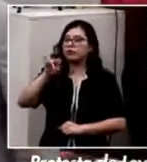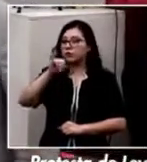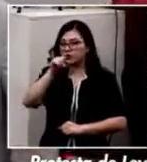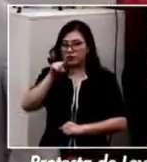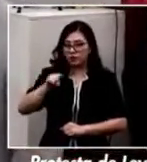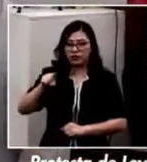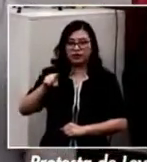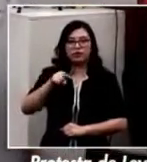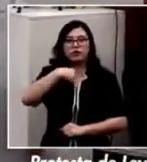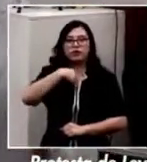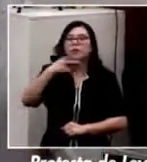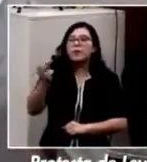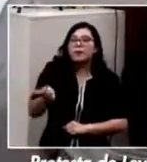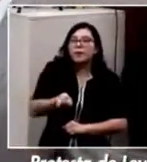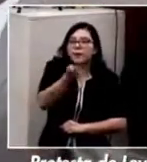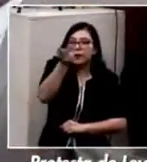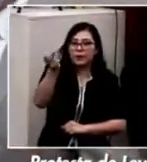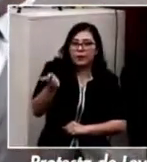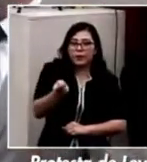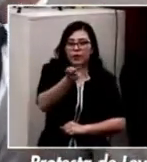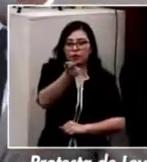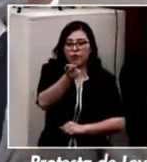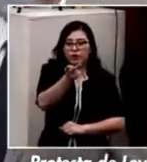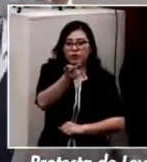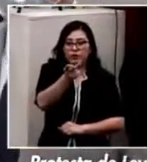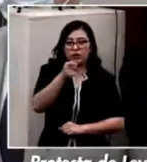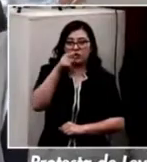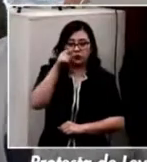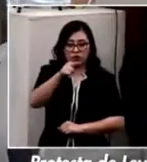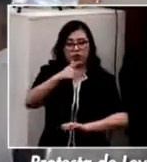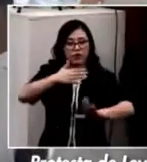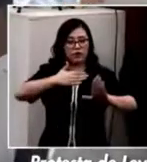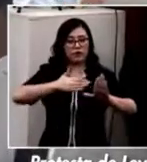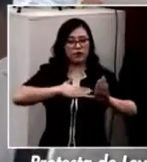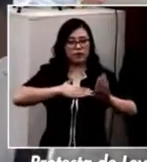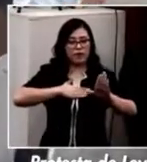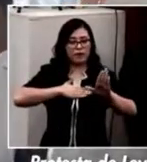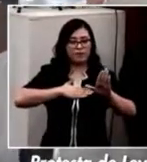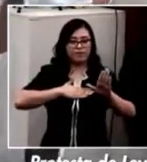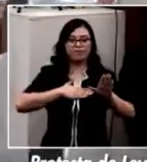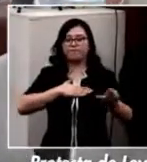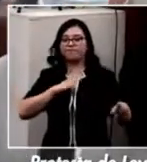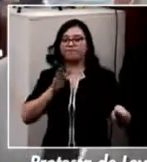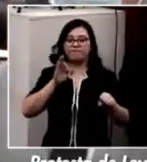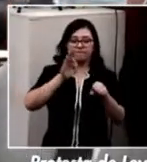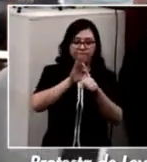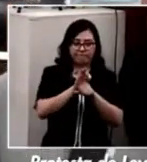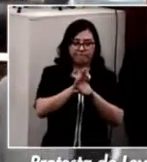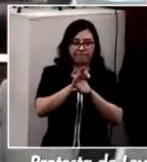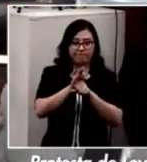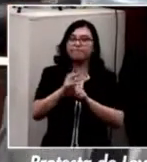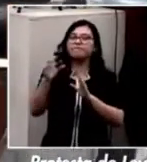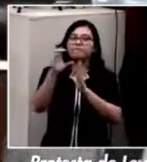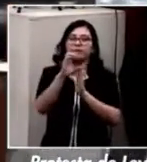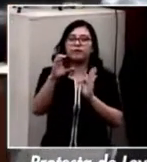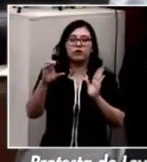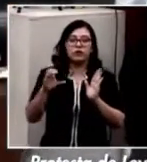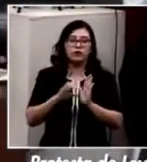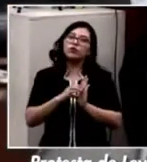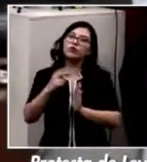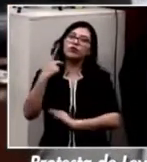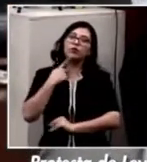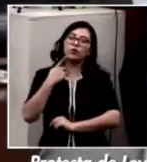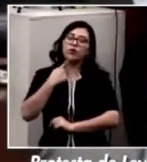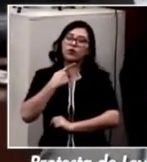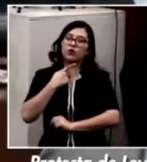Y en ese punto, de manera secundaria, actúa la Fiscalía para llevar a cabo el procesamiento del lugar